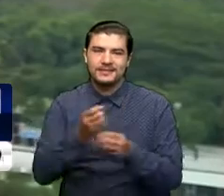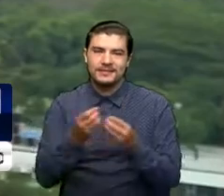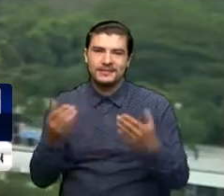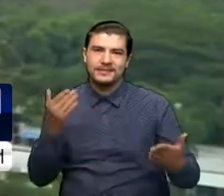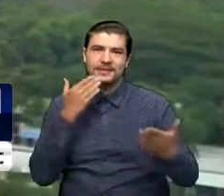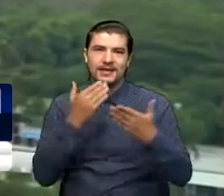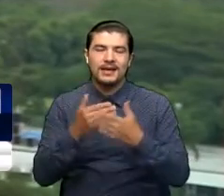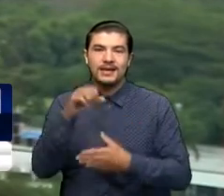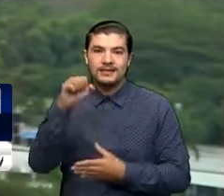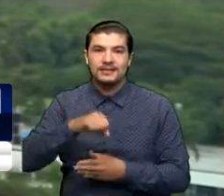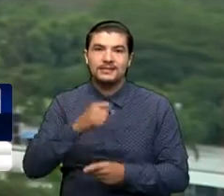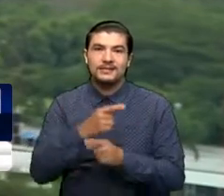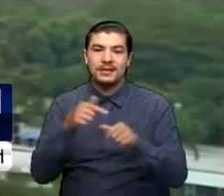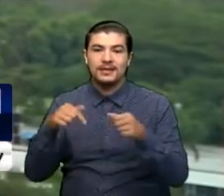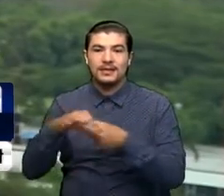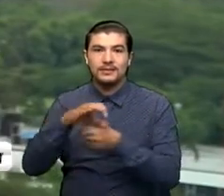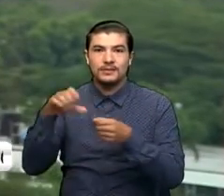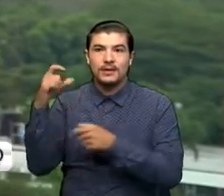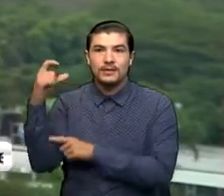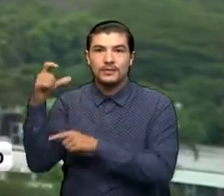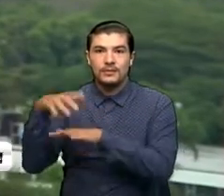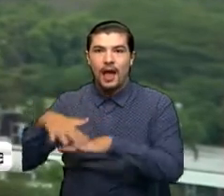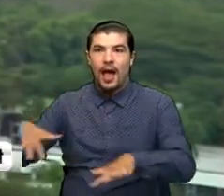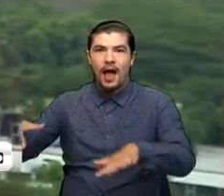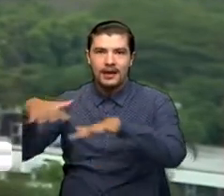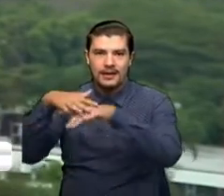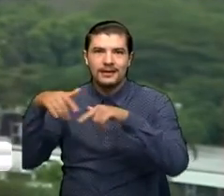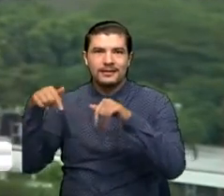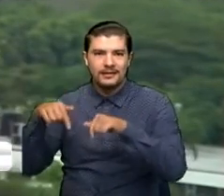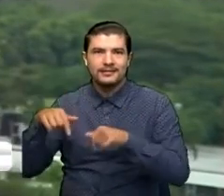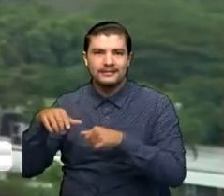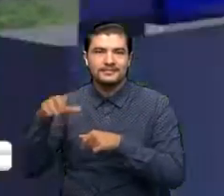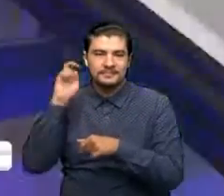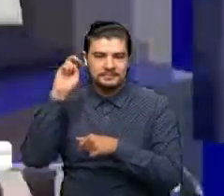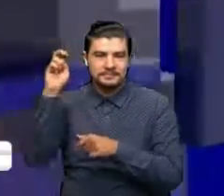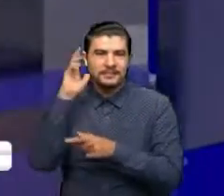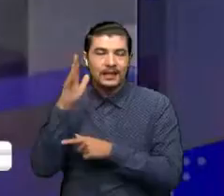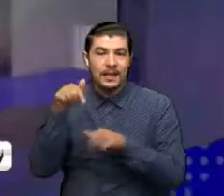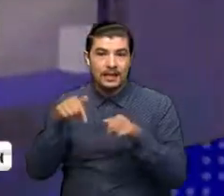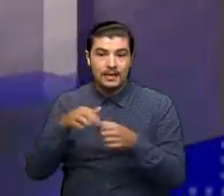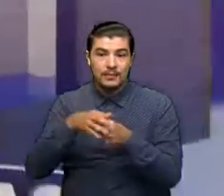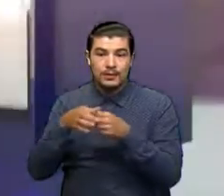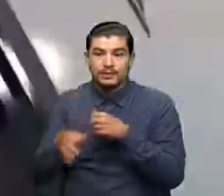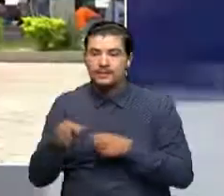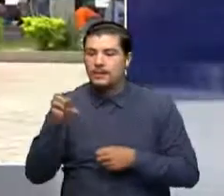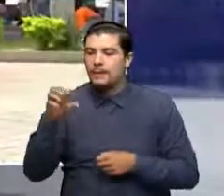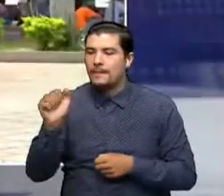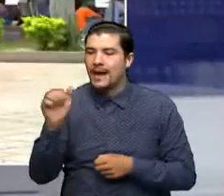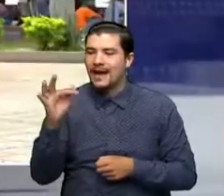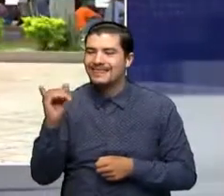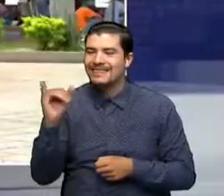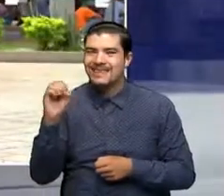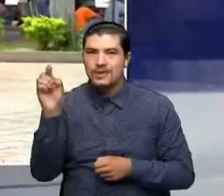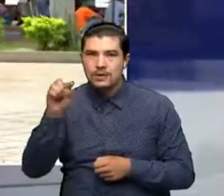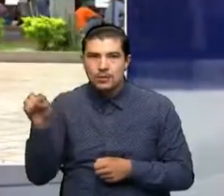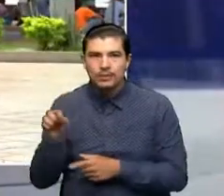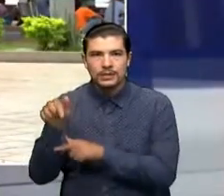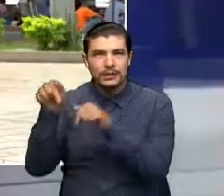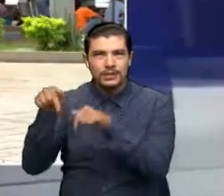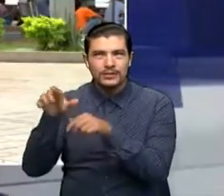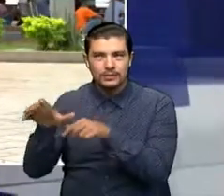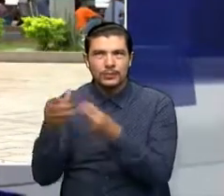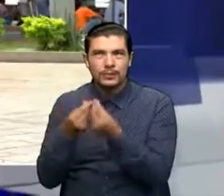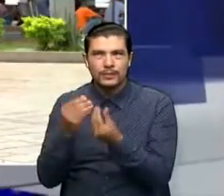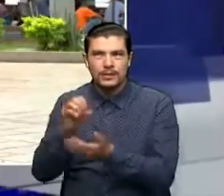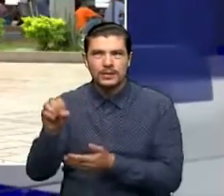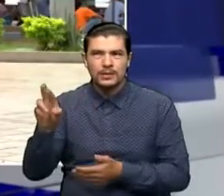así es cúcuta y el área metropolitana siguen siendo noticia en este caso el municipio de los patios de donde está nuestro periodista raúl carson pues allí